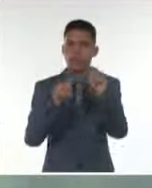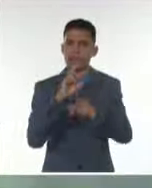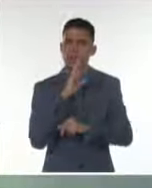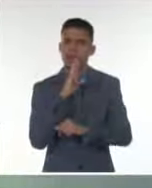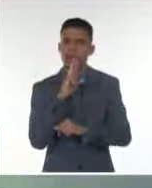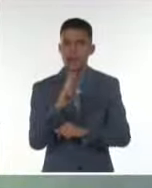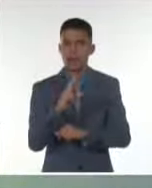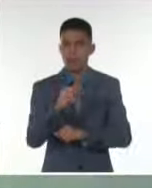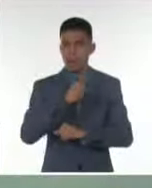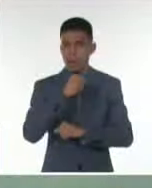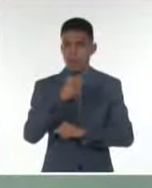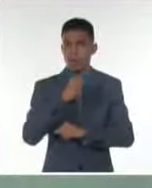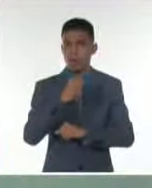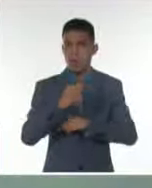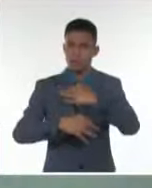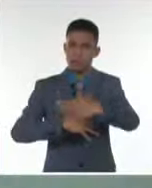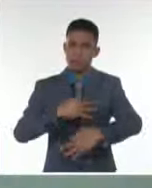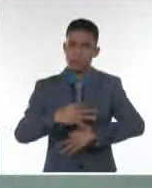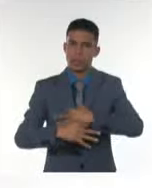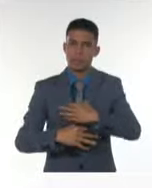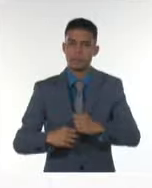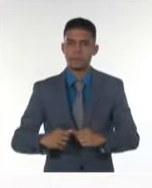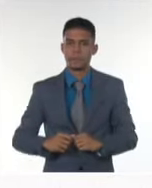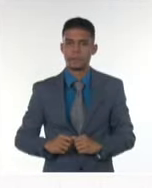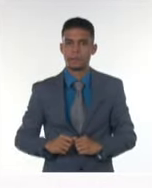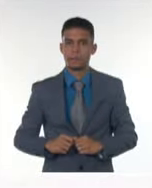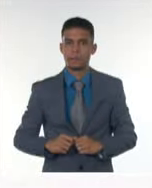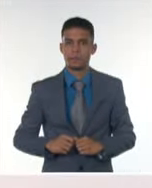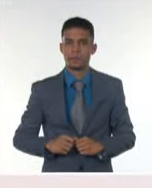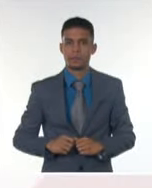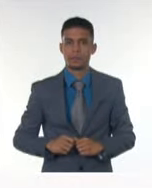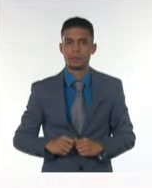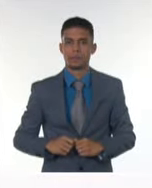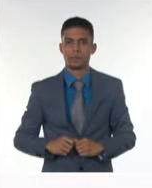para esta jornada. Tenemos un fragmento.